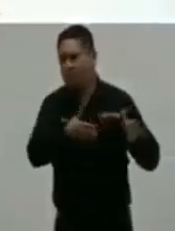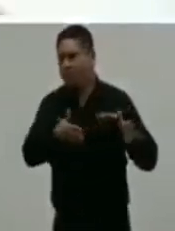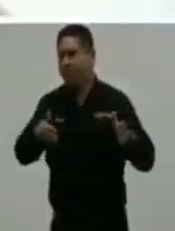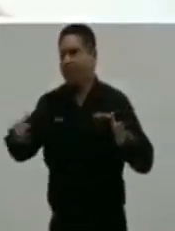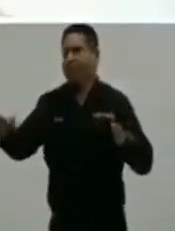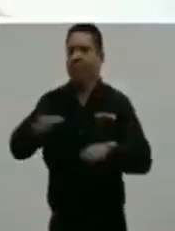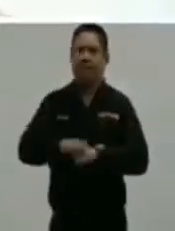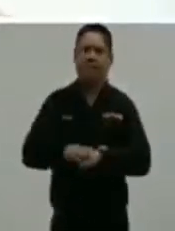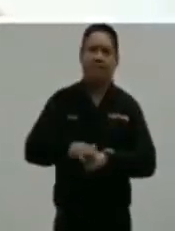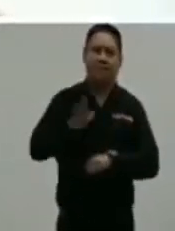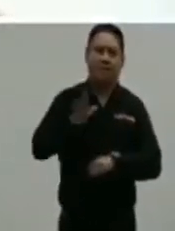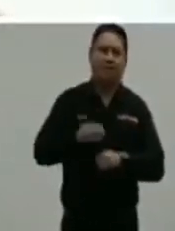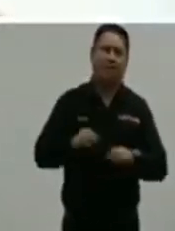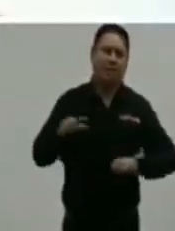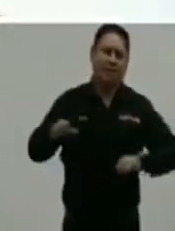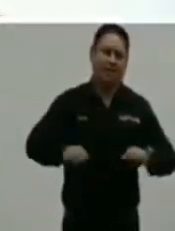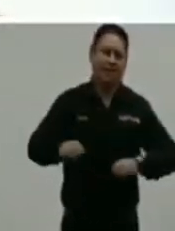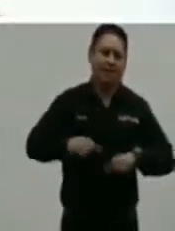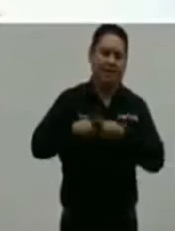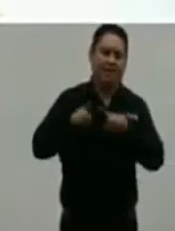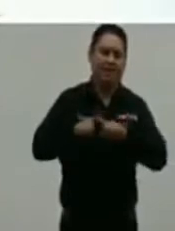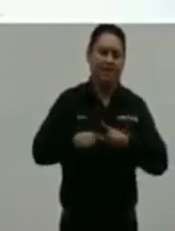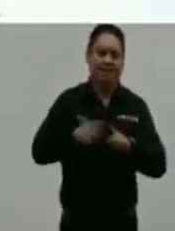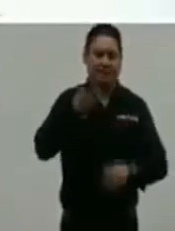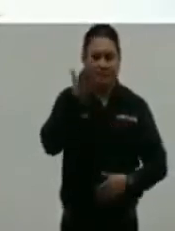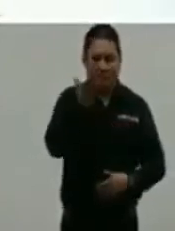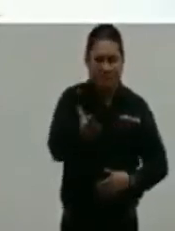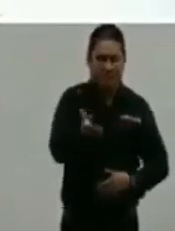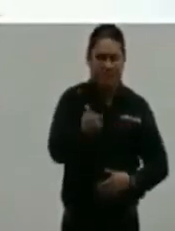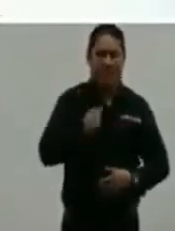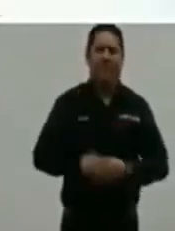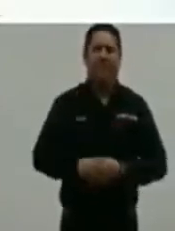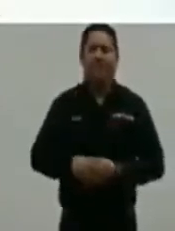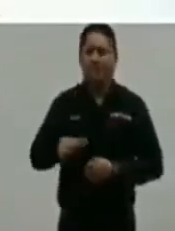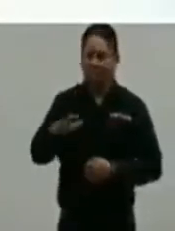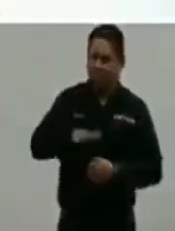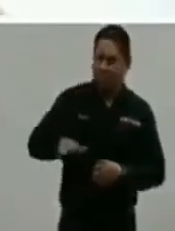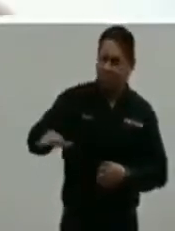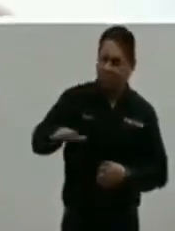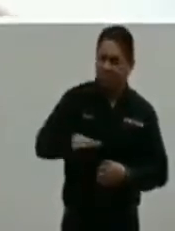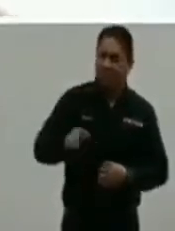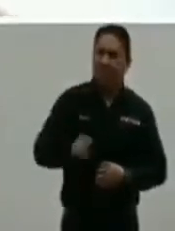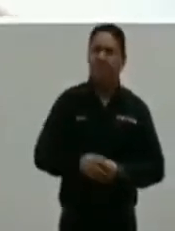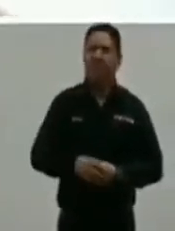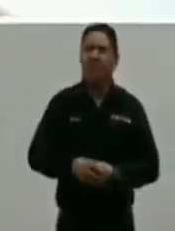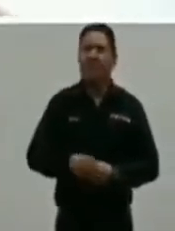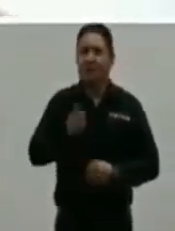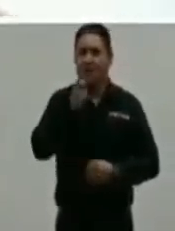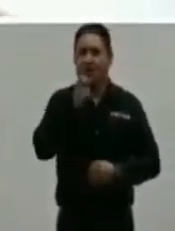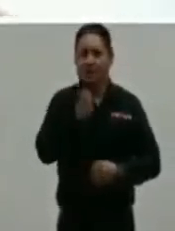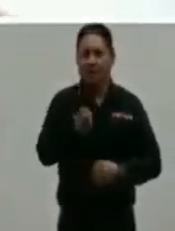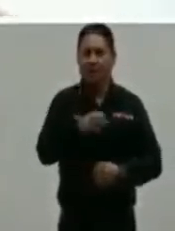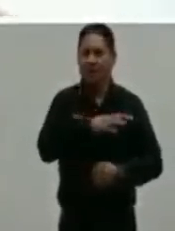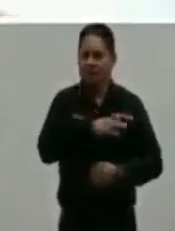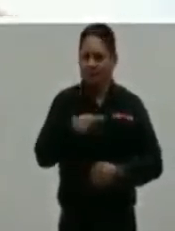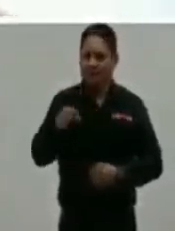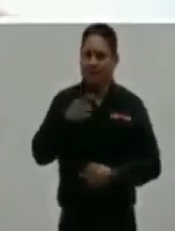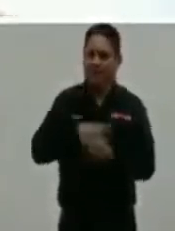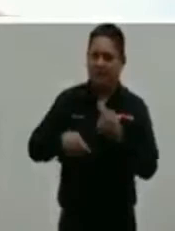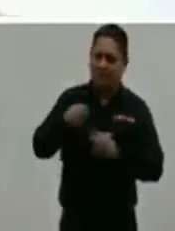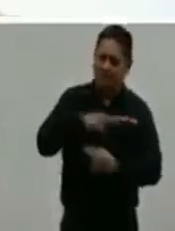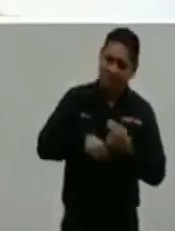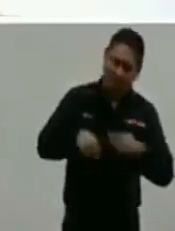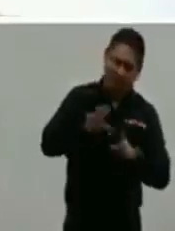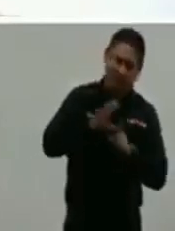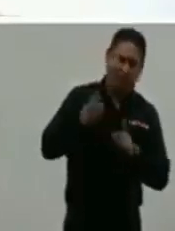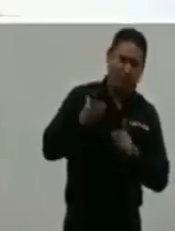hacer diversas actividades. Yo quiero pedir y poner a consideración de la Asamblea que este dictamen pudiera regresar a su